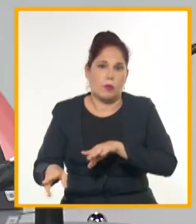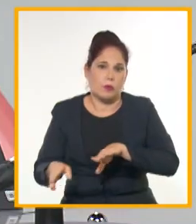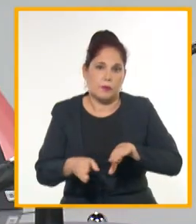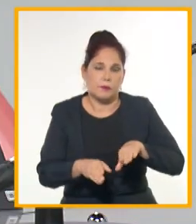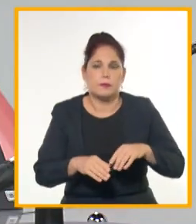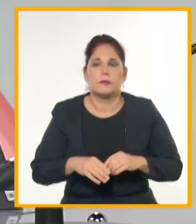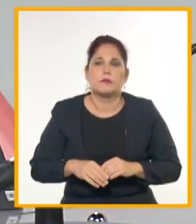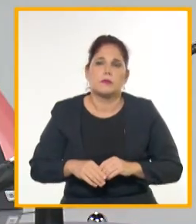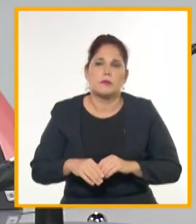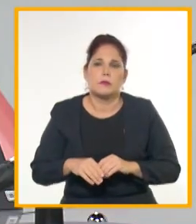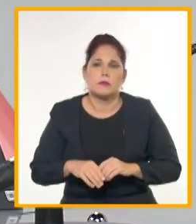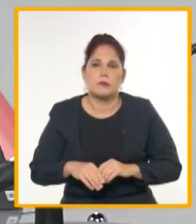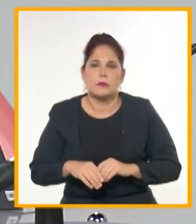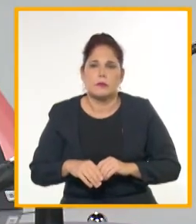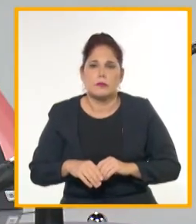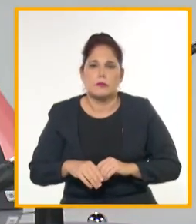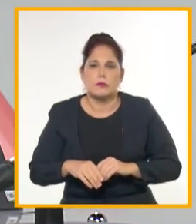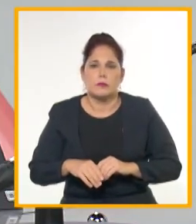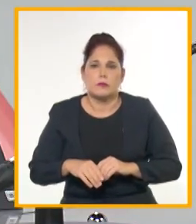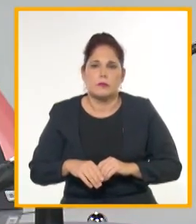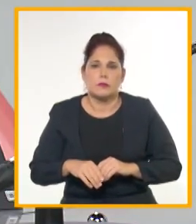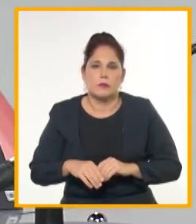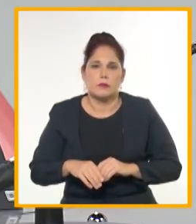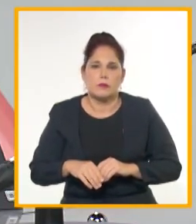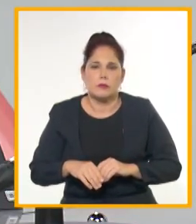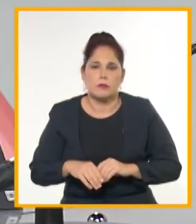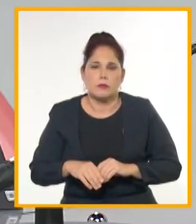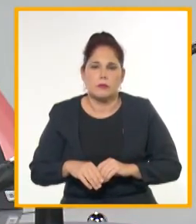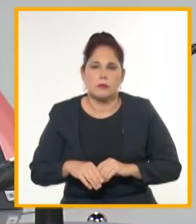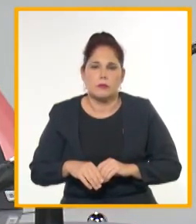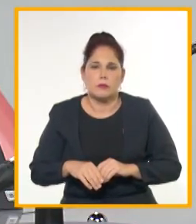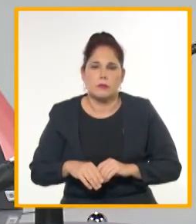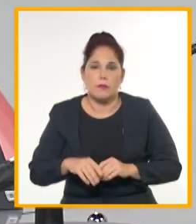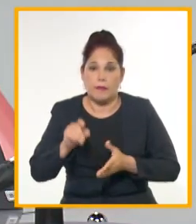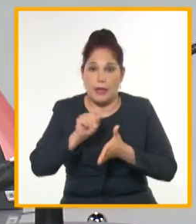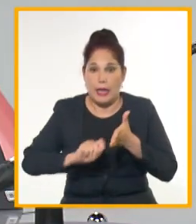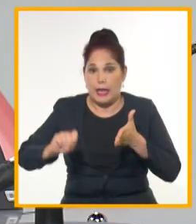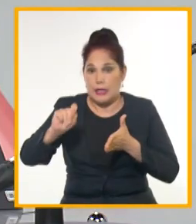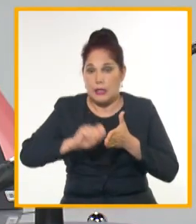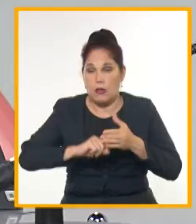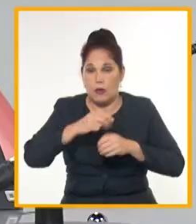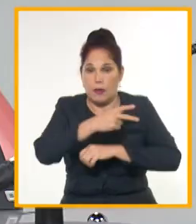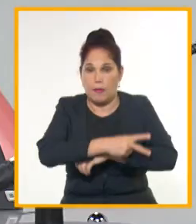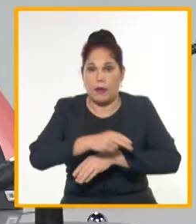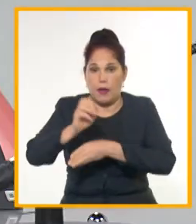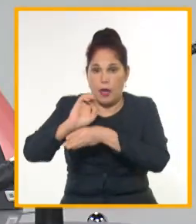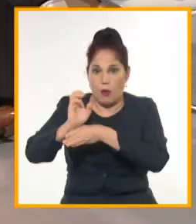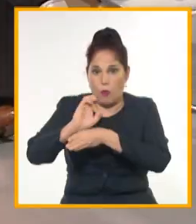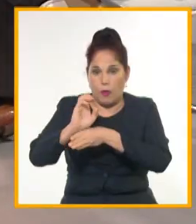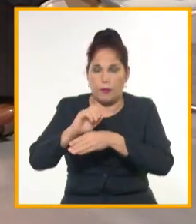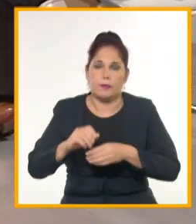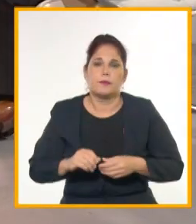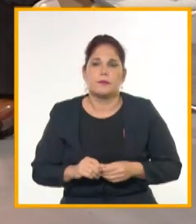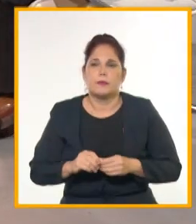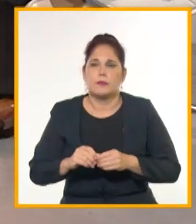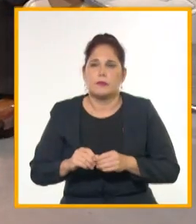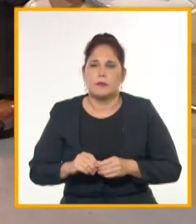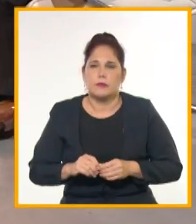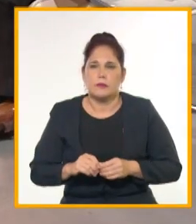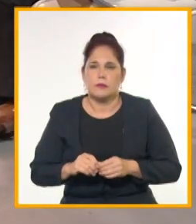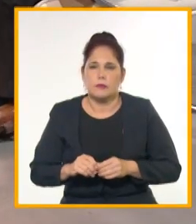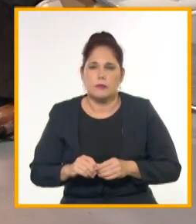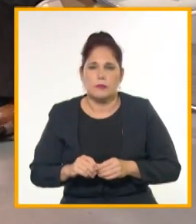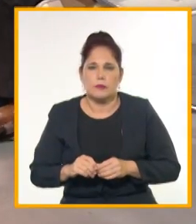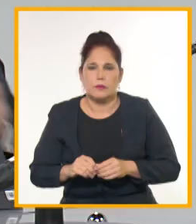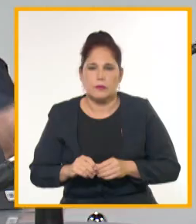redonda que también es importante en el acontecer latinoamericano, las elecciones en Ecuador, reciente. Mejía, le corresponde el tema,